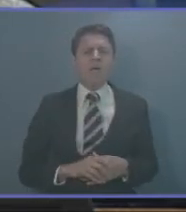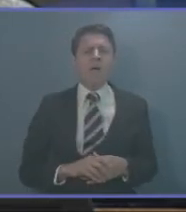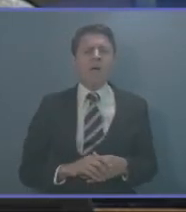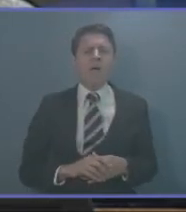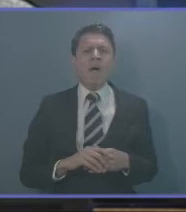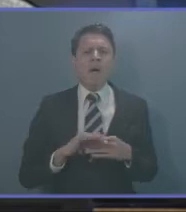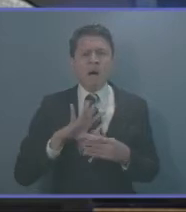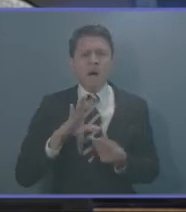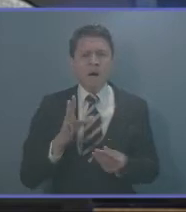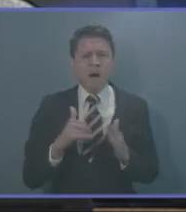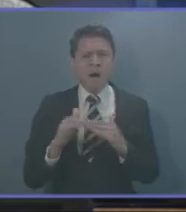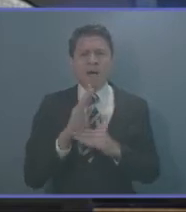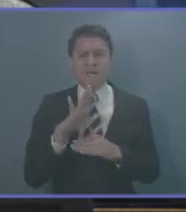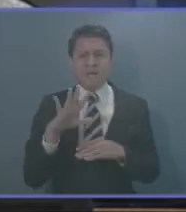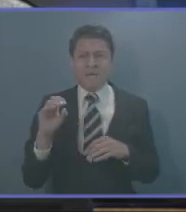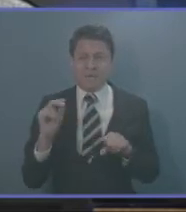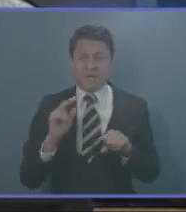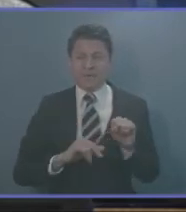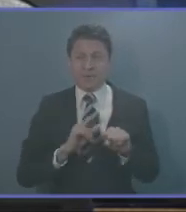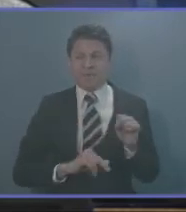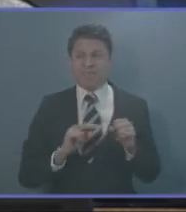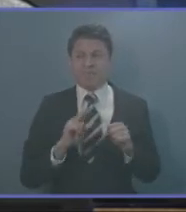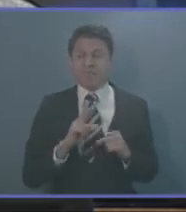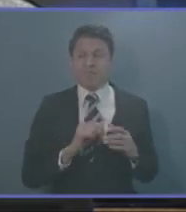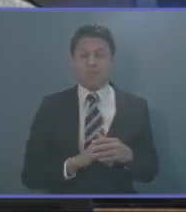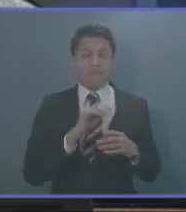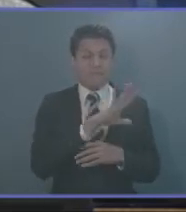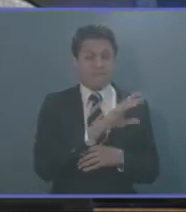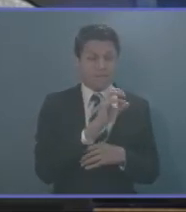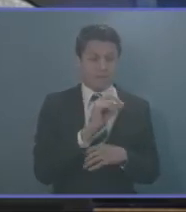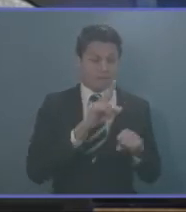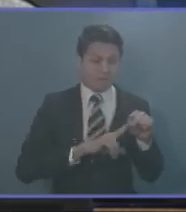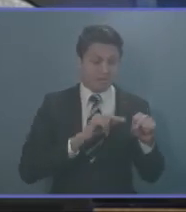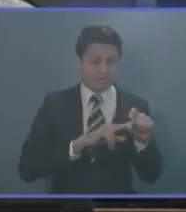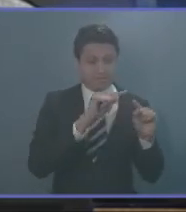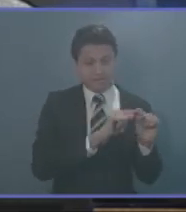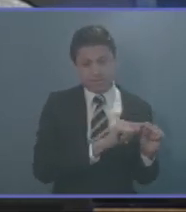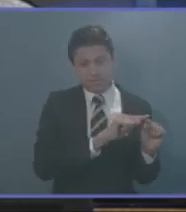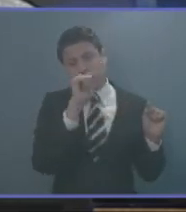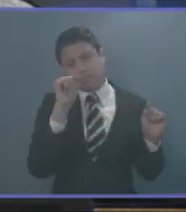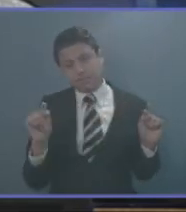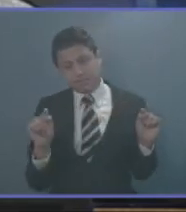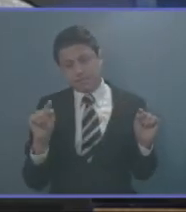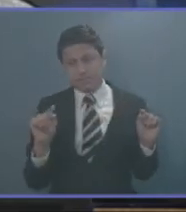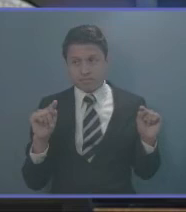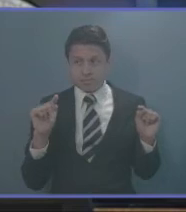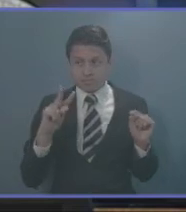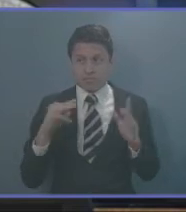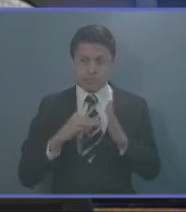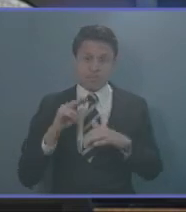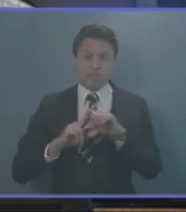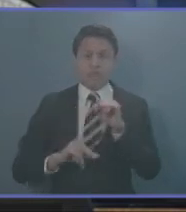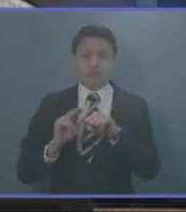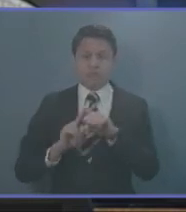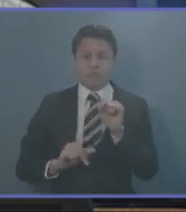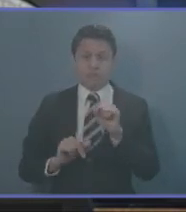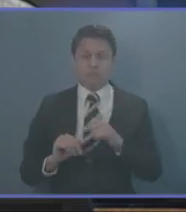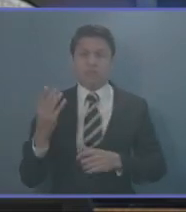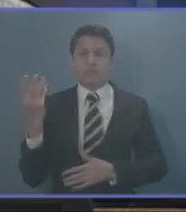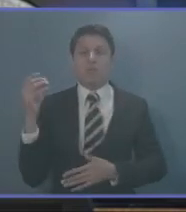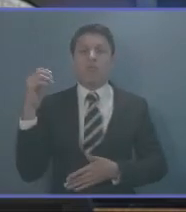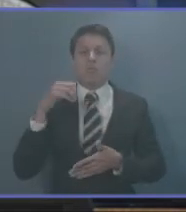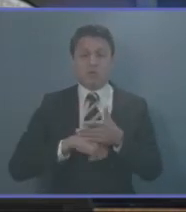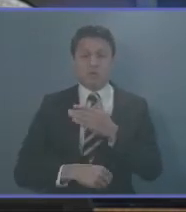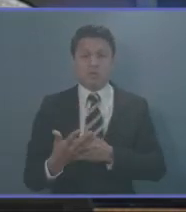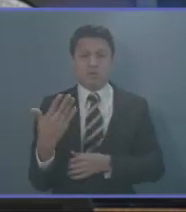exceso de 500 dólares. 2. De 500 dólares con un centavo hasta 2.000 dólares, cuota fija